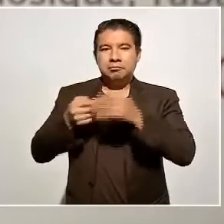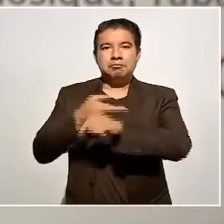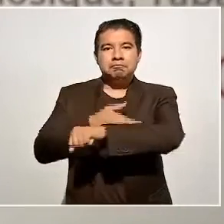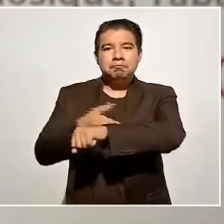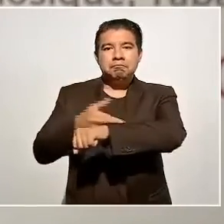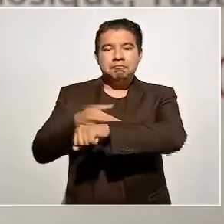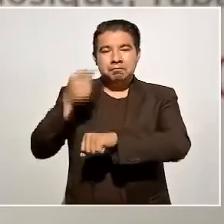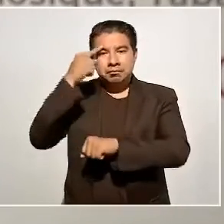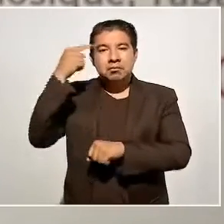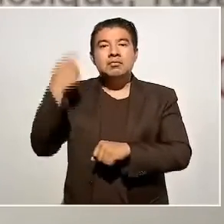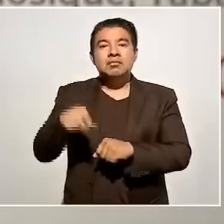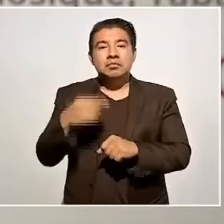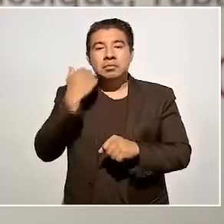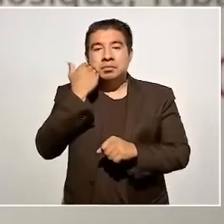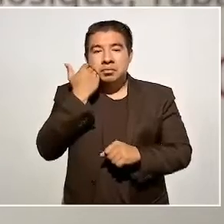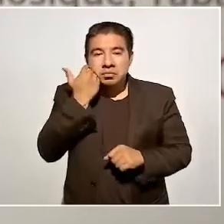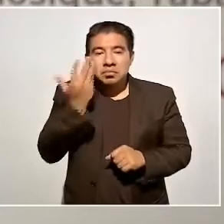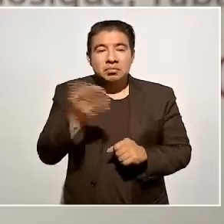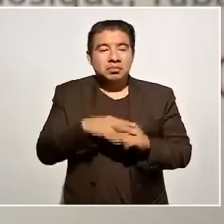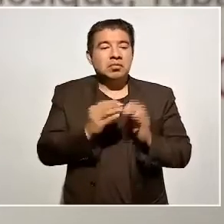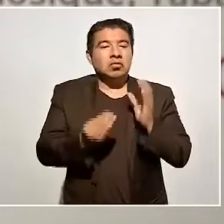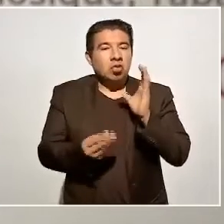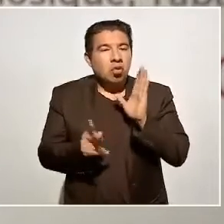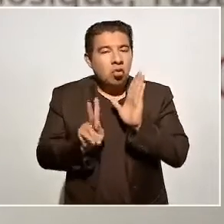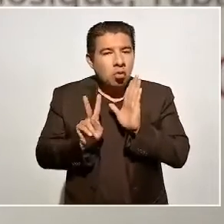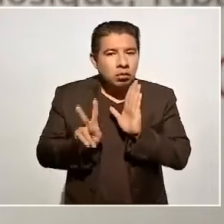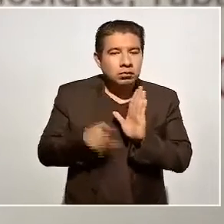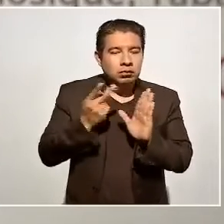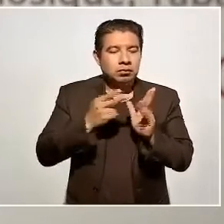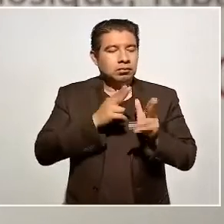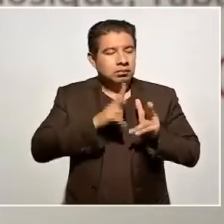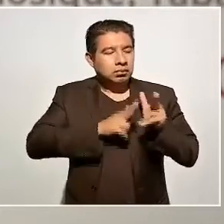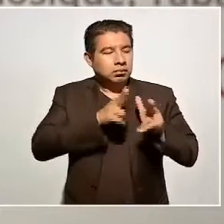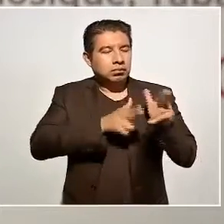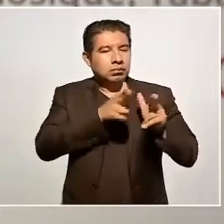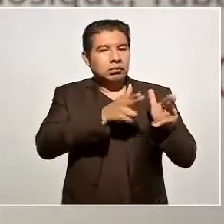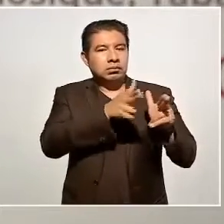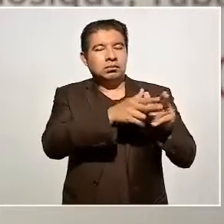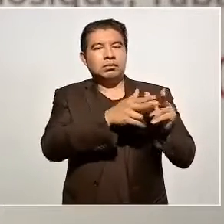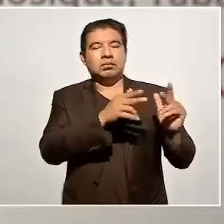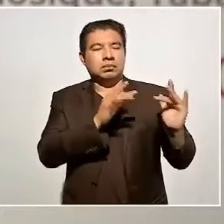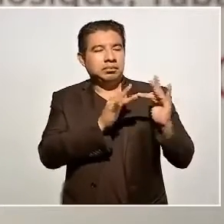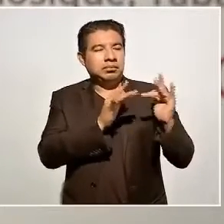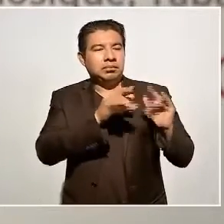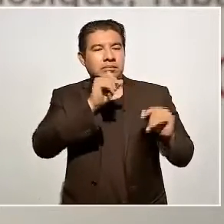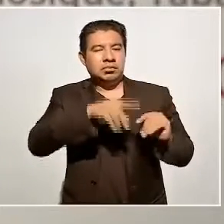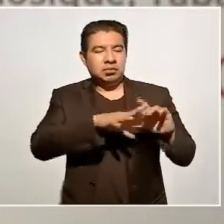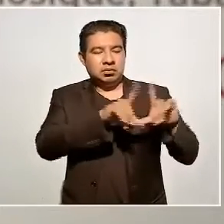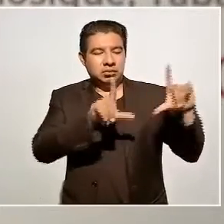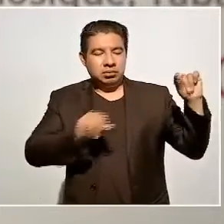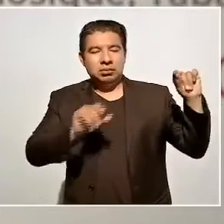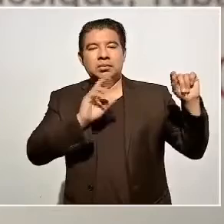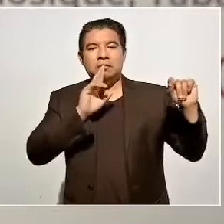de volver a construir líneas férreas en el país.